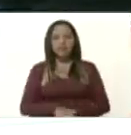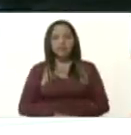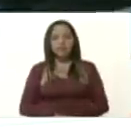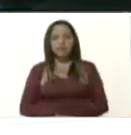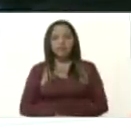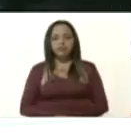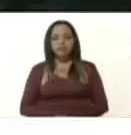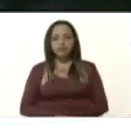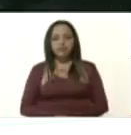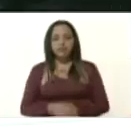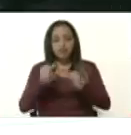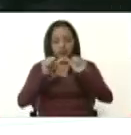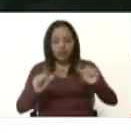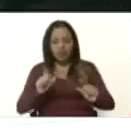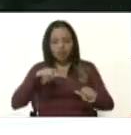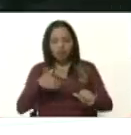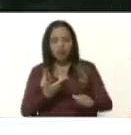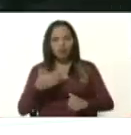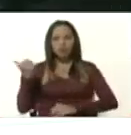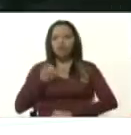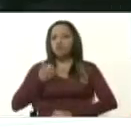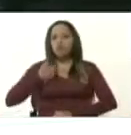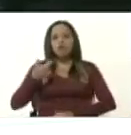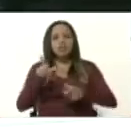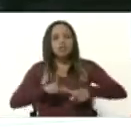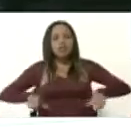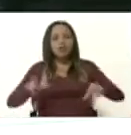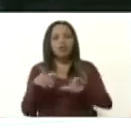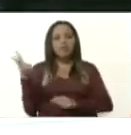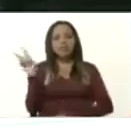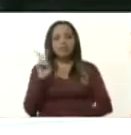El ecosistema para que usted pueda estar en cualquier lugar del país.